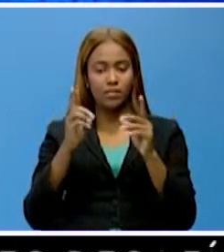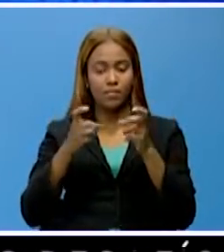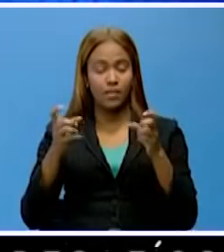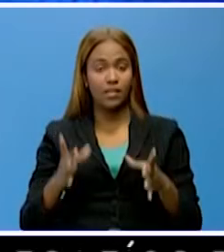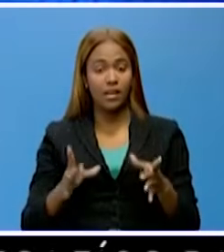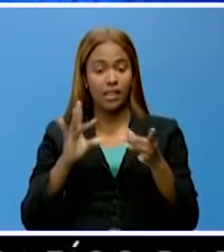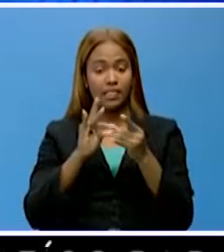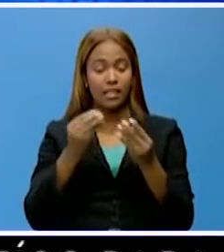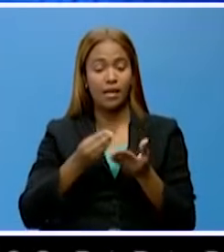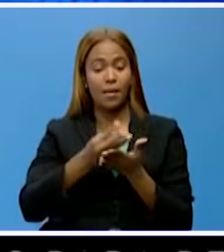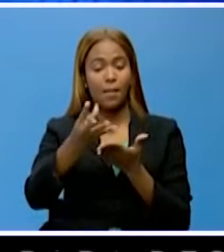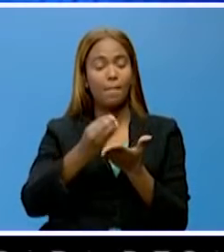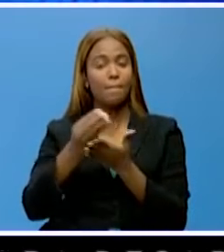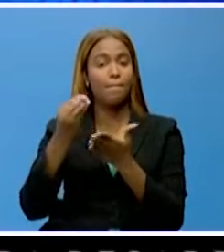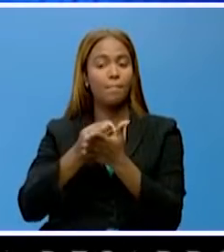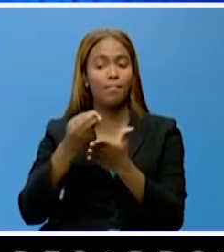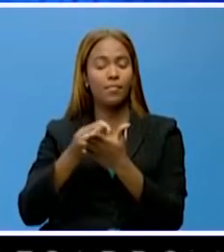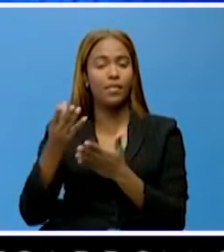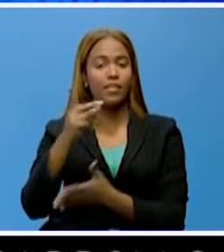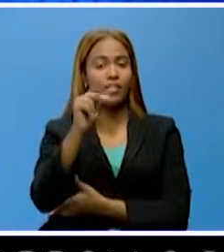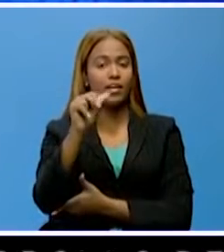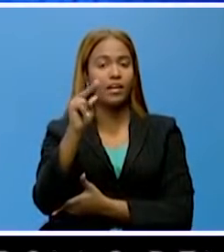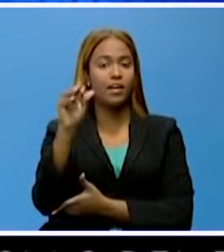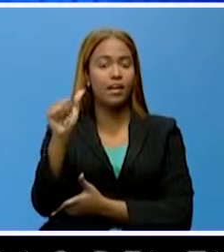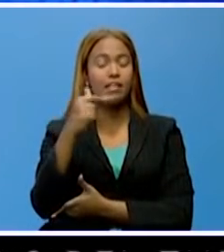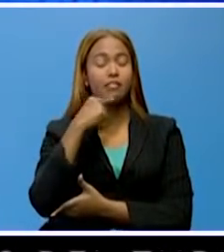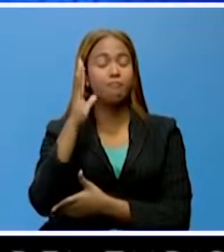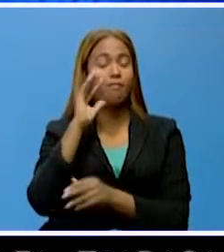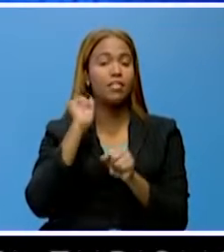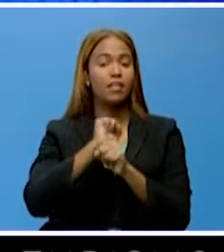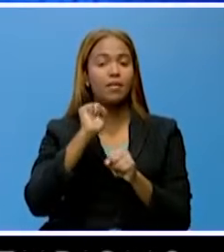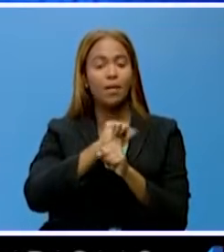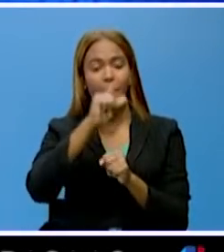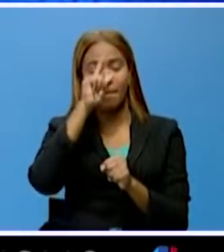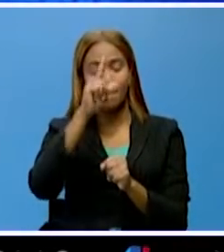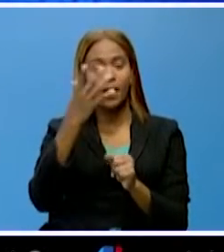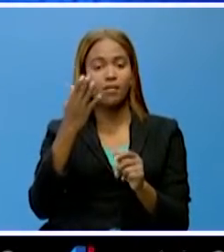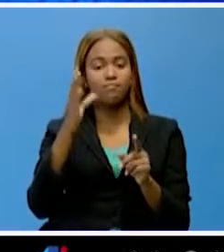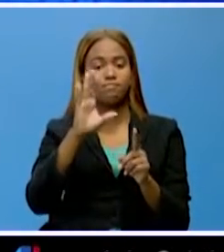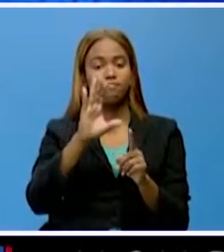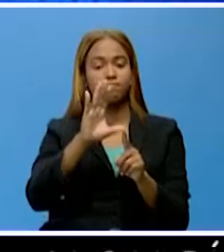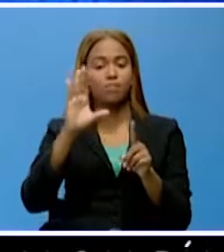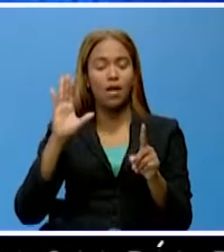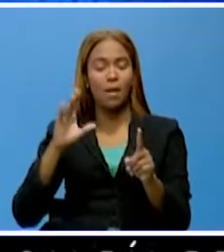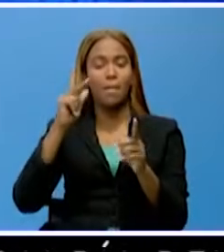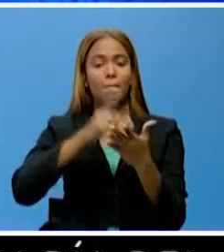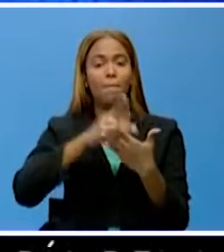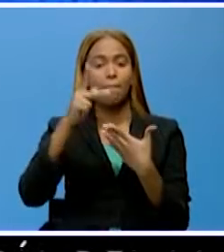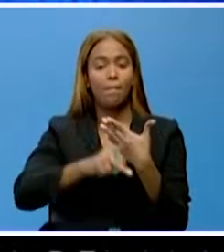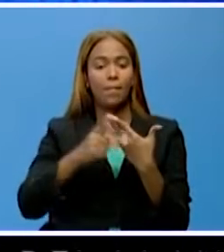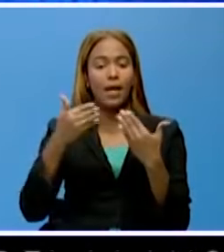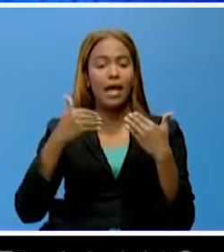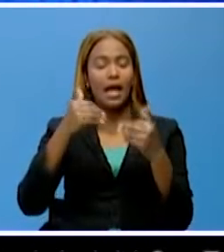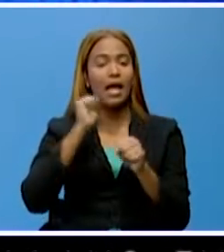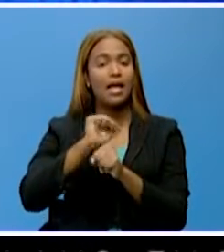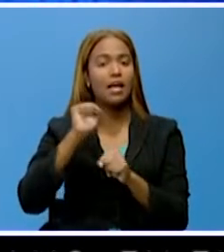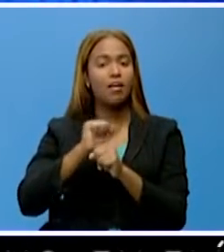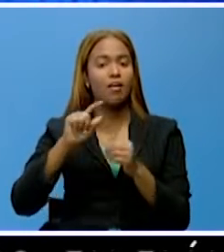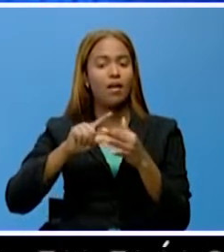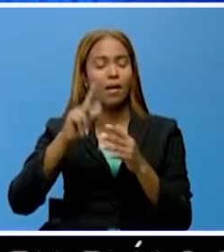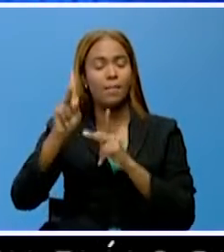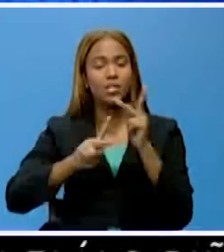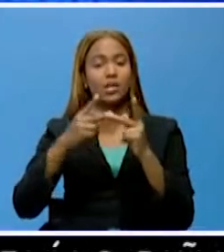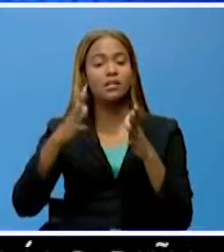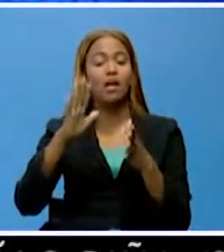de subsidios sociales, Digna Reynoso, aseguró que se está trabajando para el desmonte gradual de programas de ayudas sociales que ejecuta el gobierno a personas